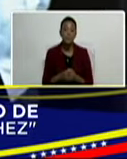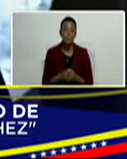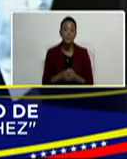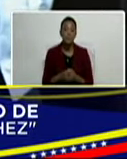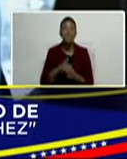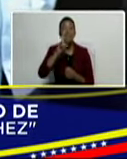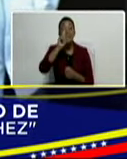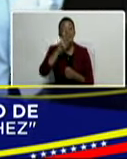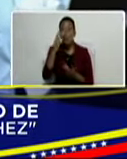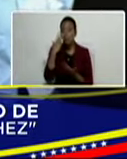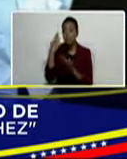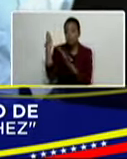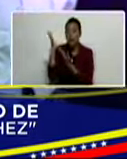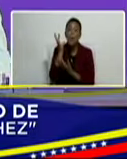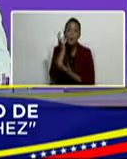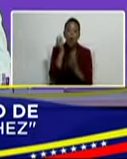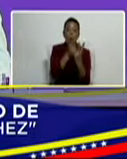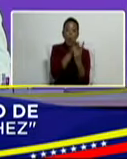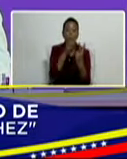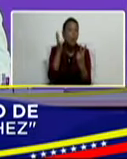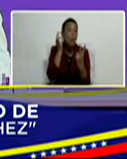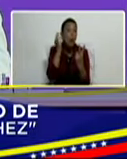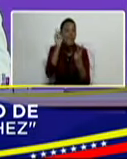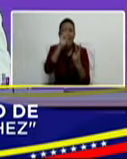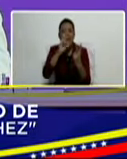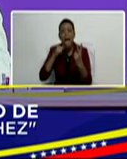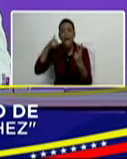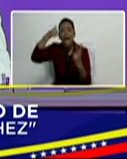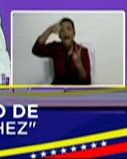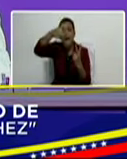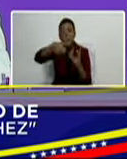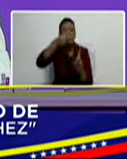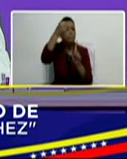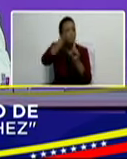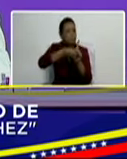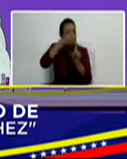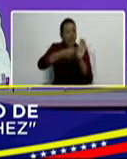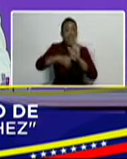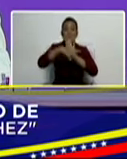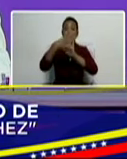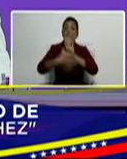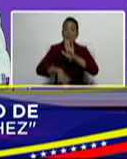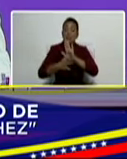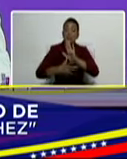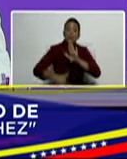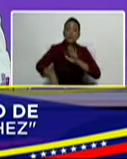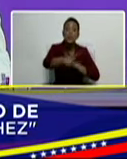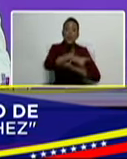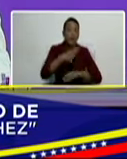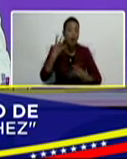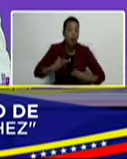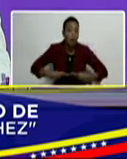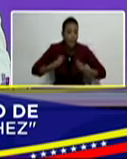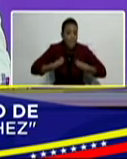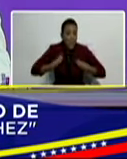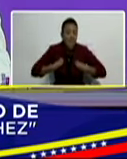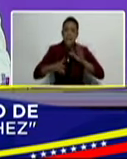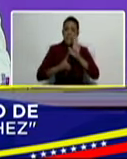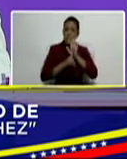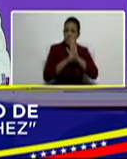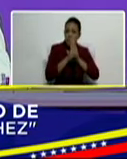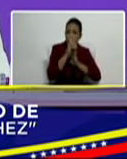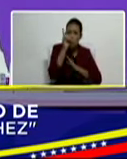Y Noelí y María León vienen luchando por el derecho a la vida, al